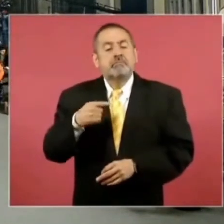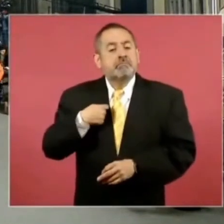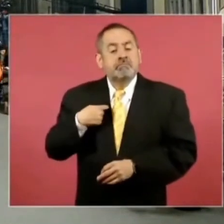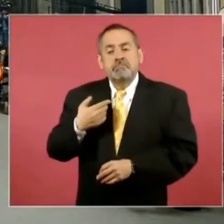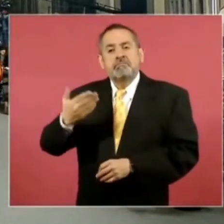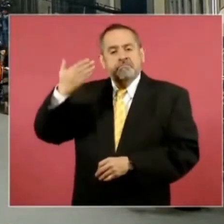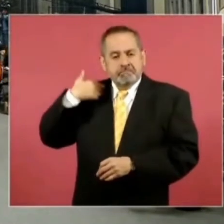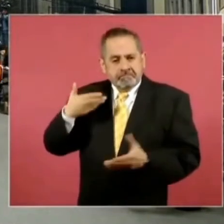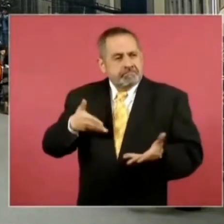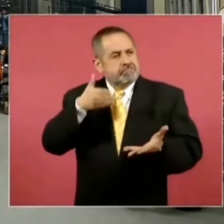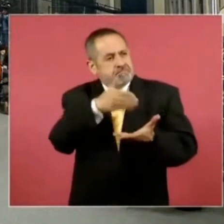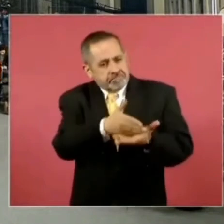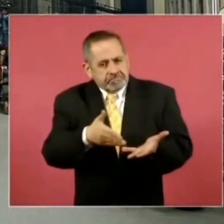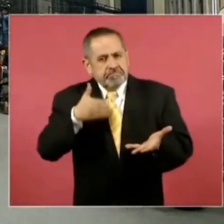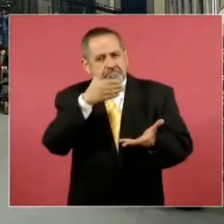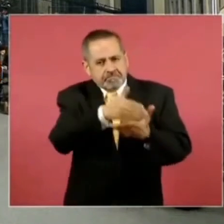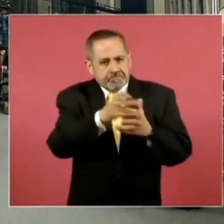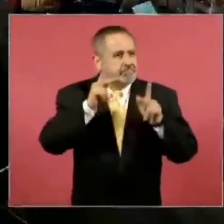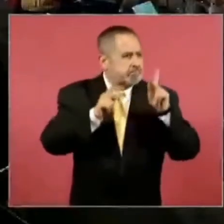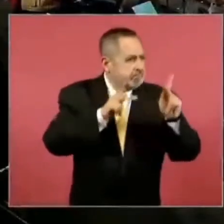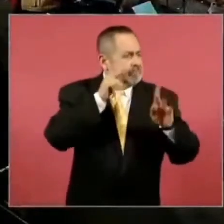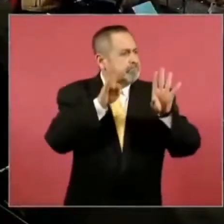el proceso de construcción